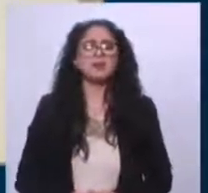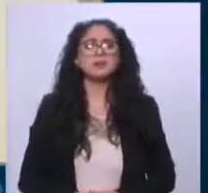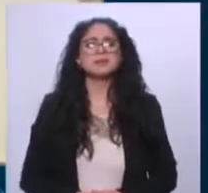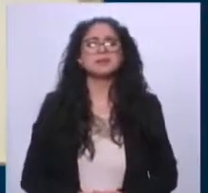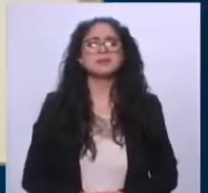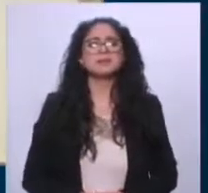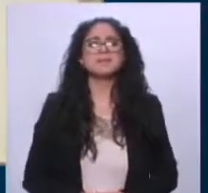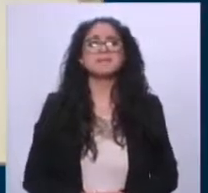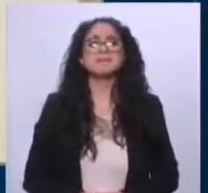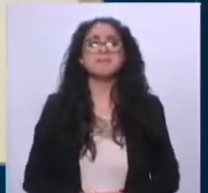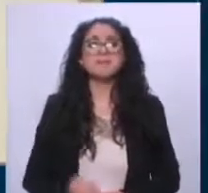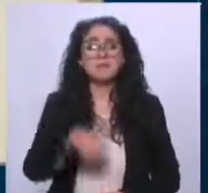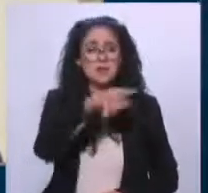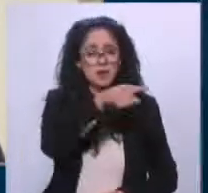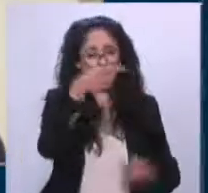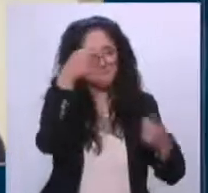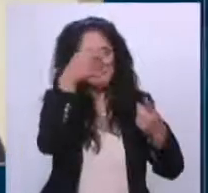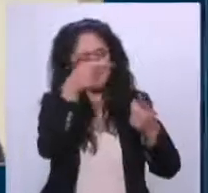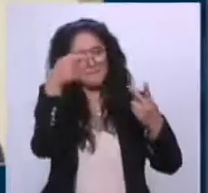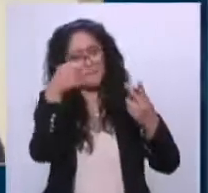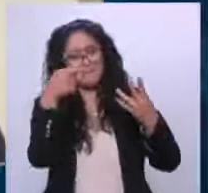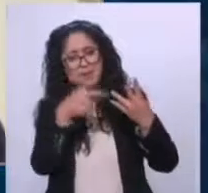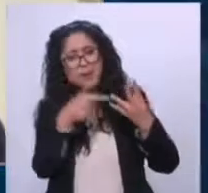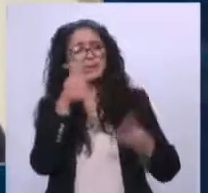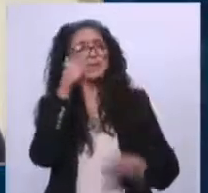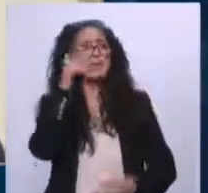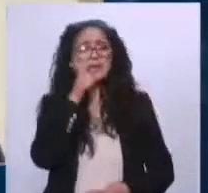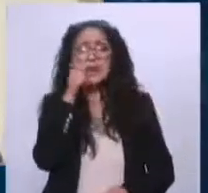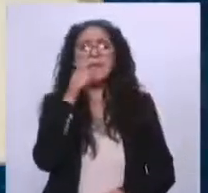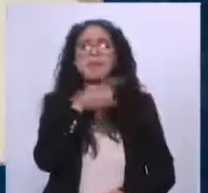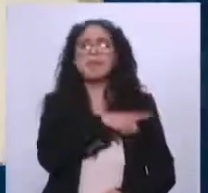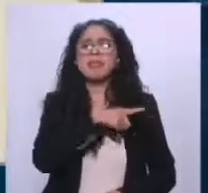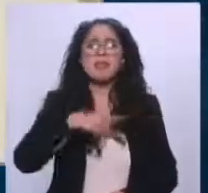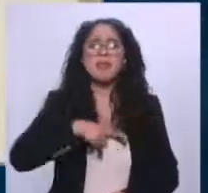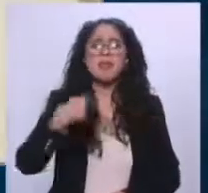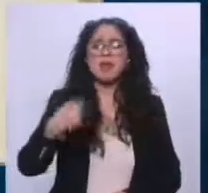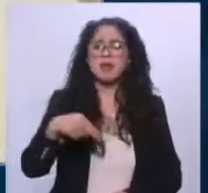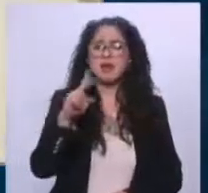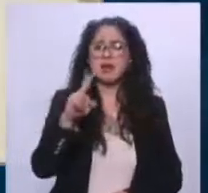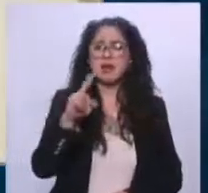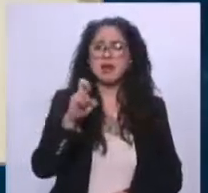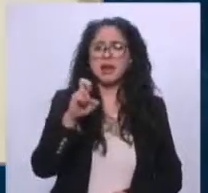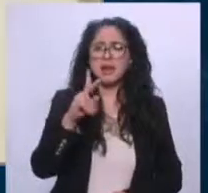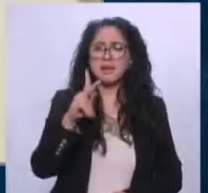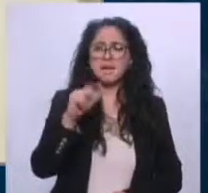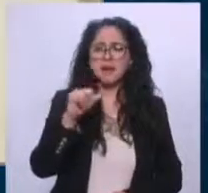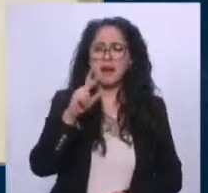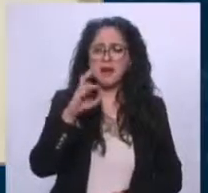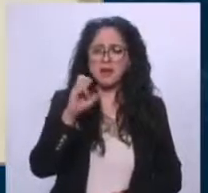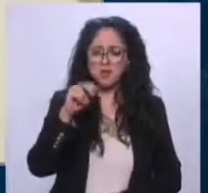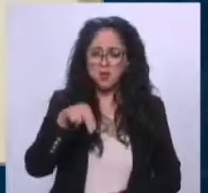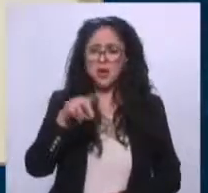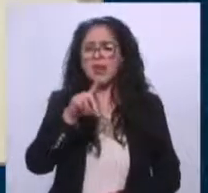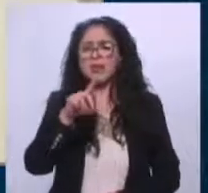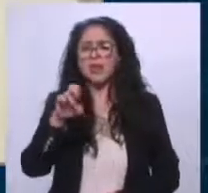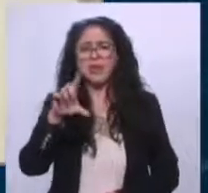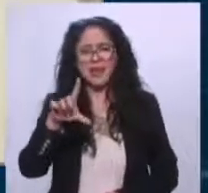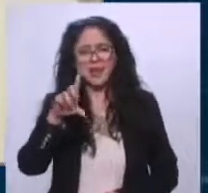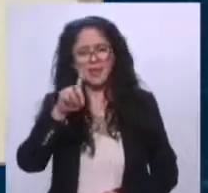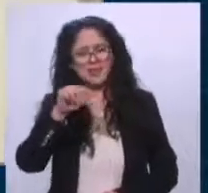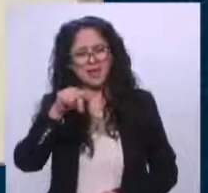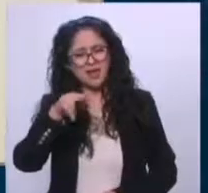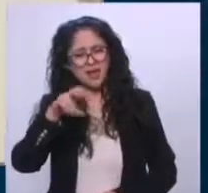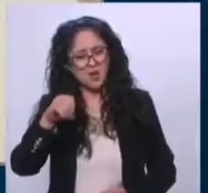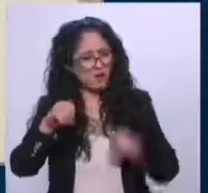señalar que en todas debe ser requisito también la reparación del daño, ¿no? Hay un concepto que ha sido desarrollado por la Corte, que es una